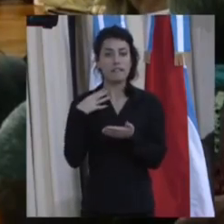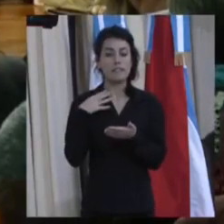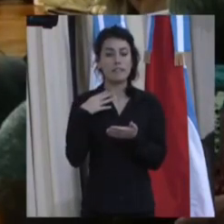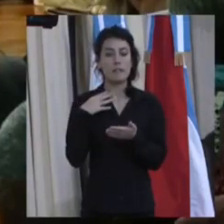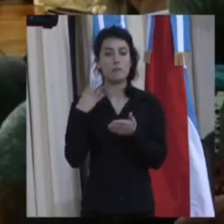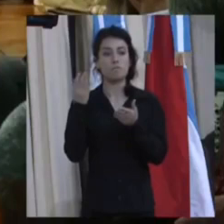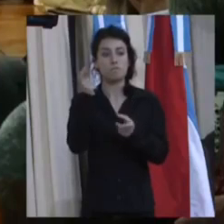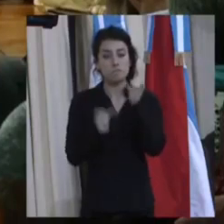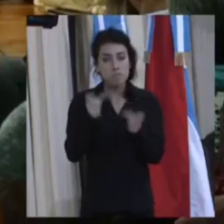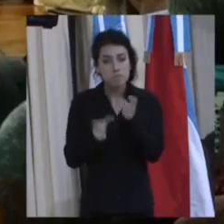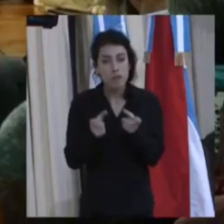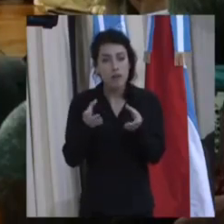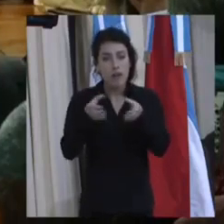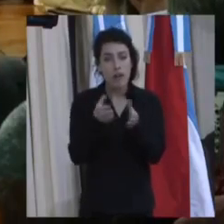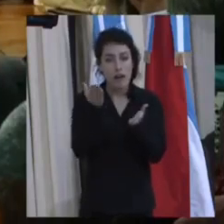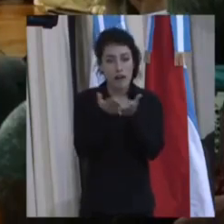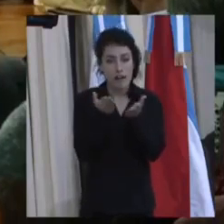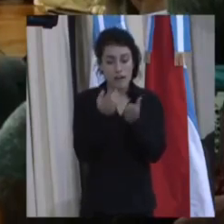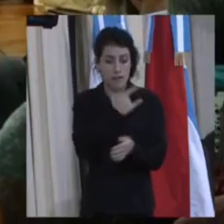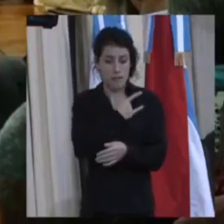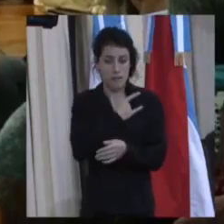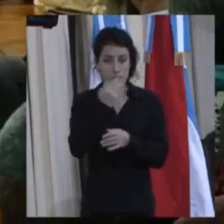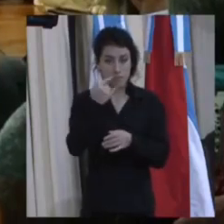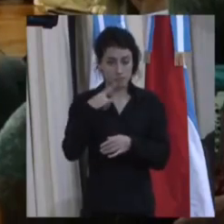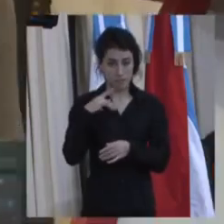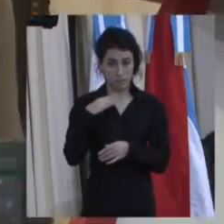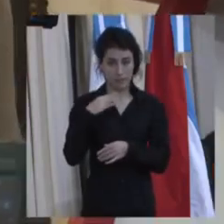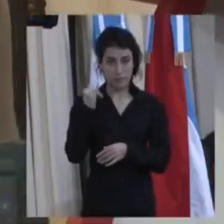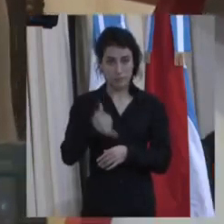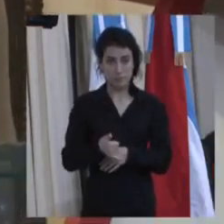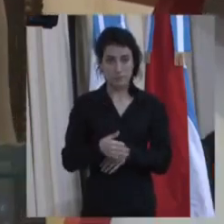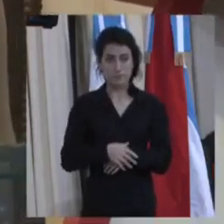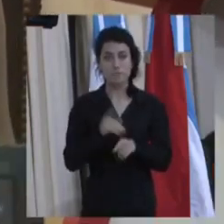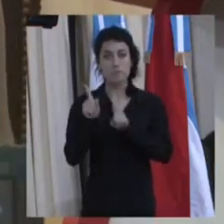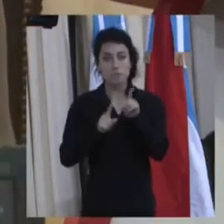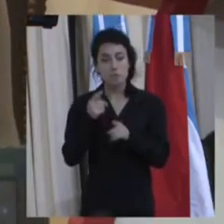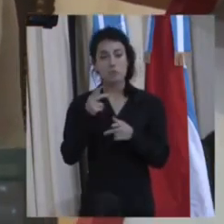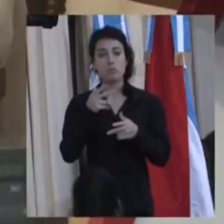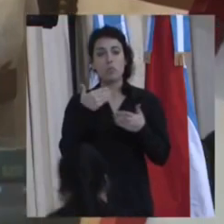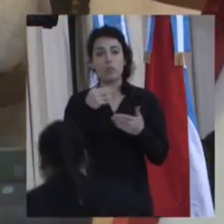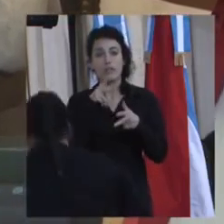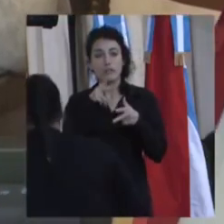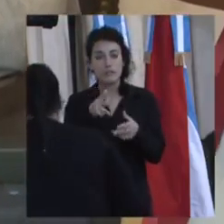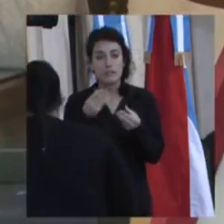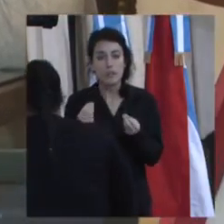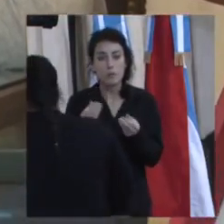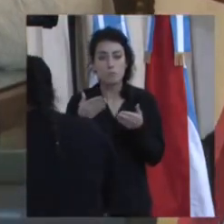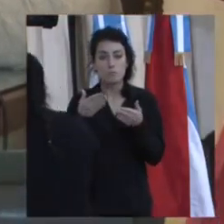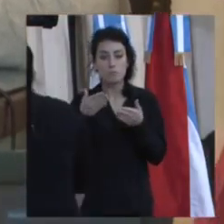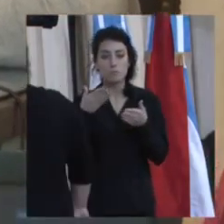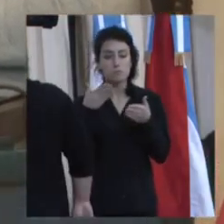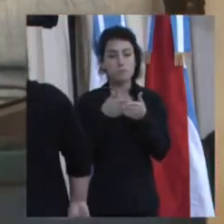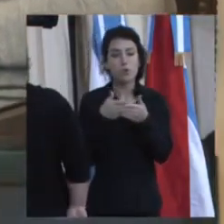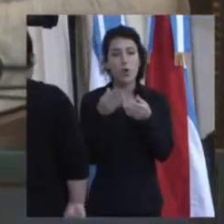campo académico. Uno podría decir de que, en cierta manera, estas limitaciones que hacen a